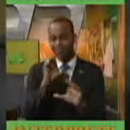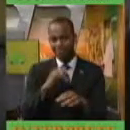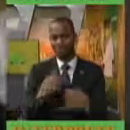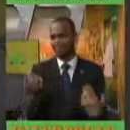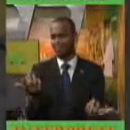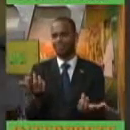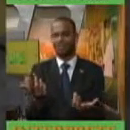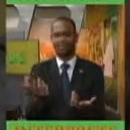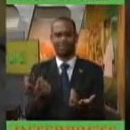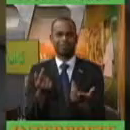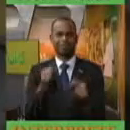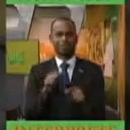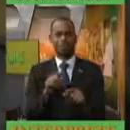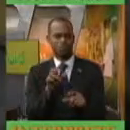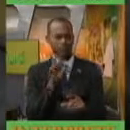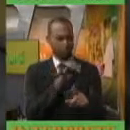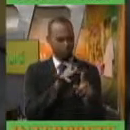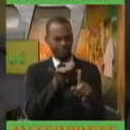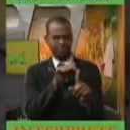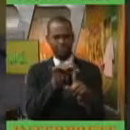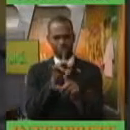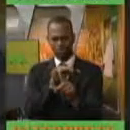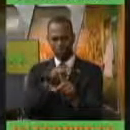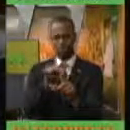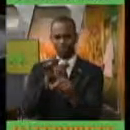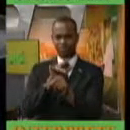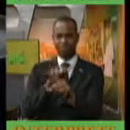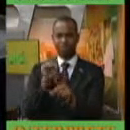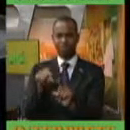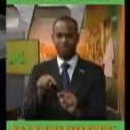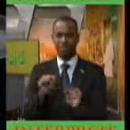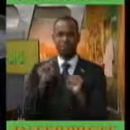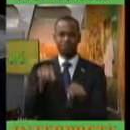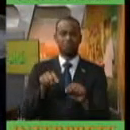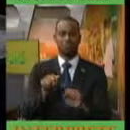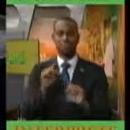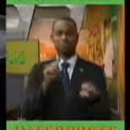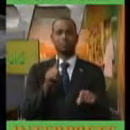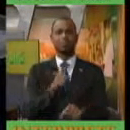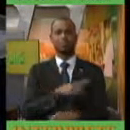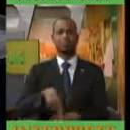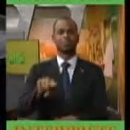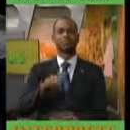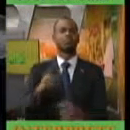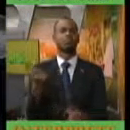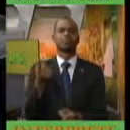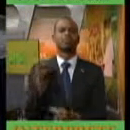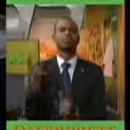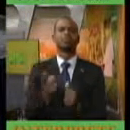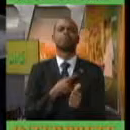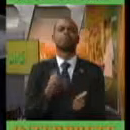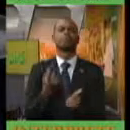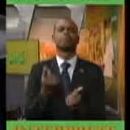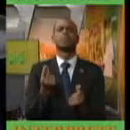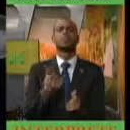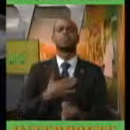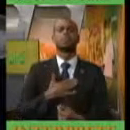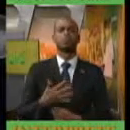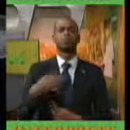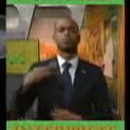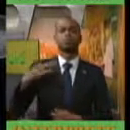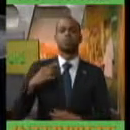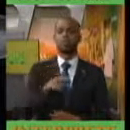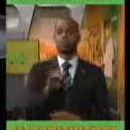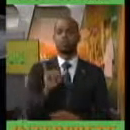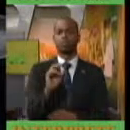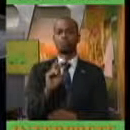que ser un poco cazatalento, tú tienes que irte. Ellos casi todos han trabajado primero como voluntarios. Yo